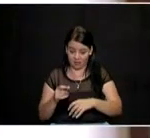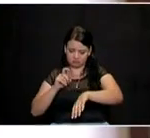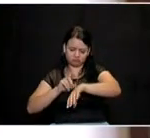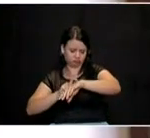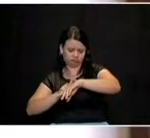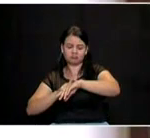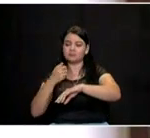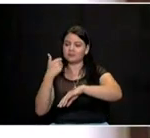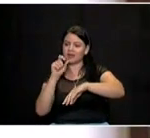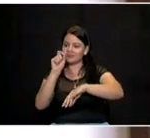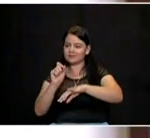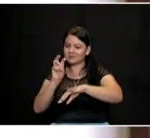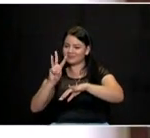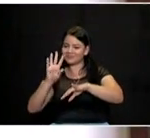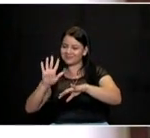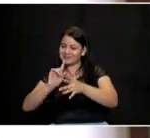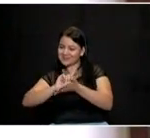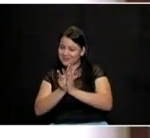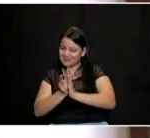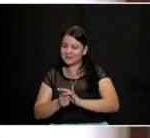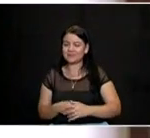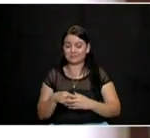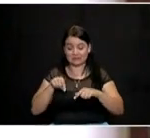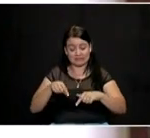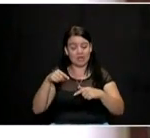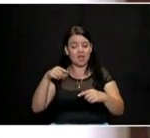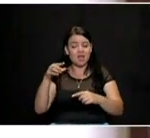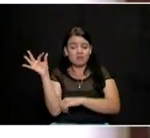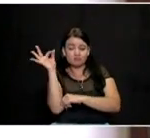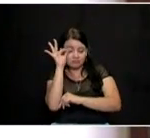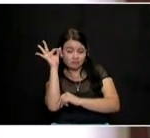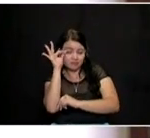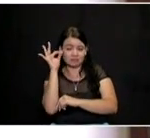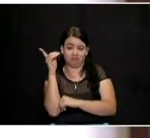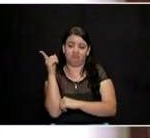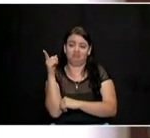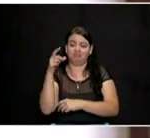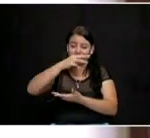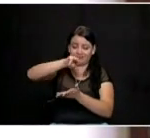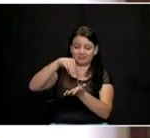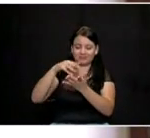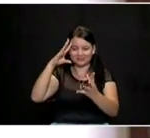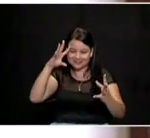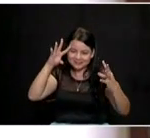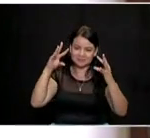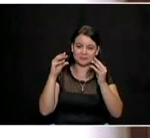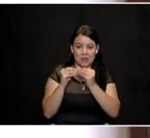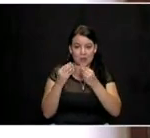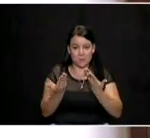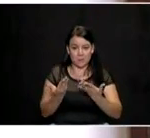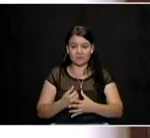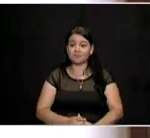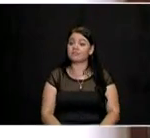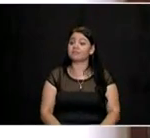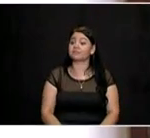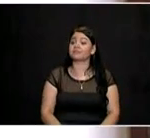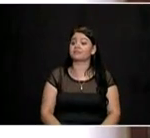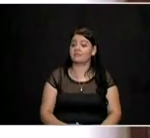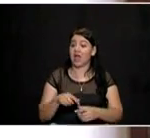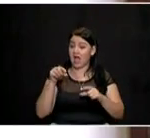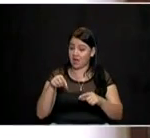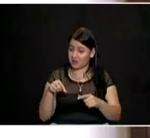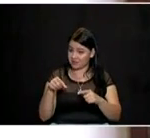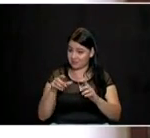minutos estamos en la hora del debate una alianza entre hora 13 noticias y tele medellín con esta ronda